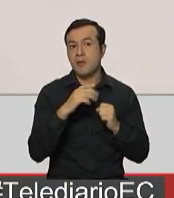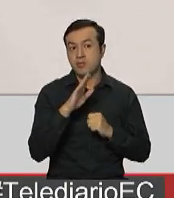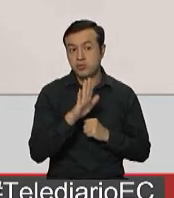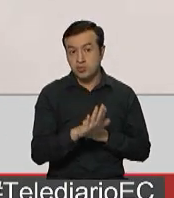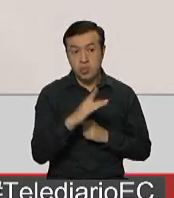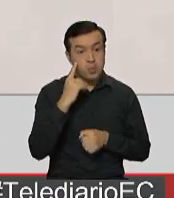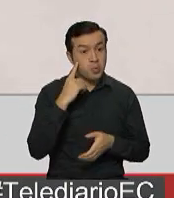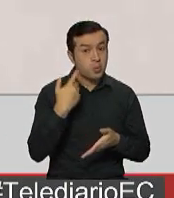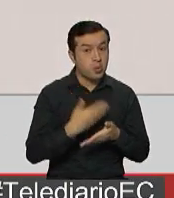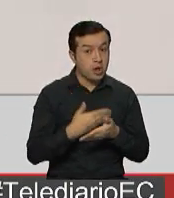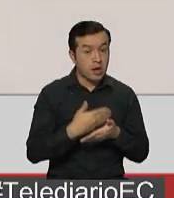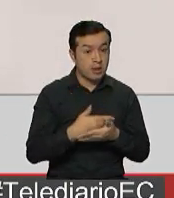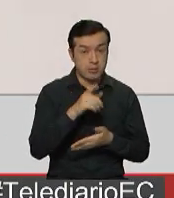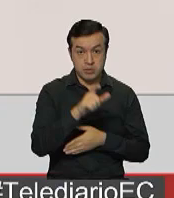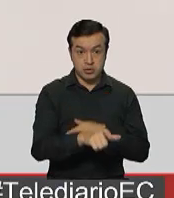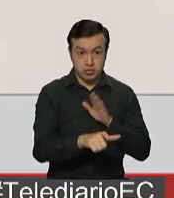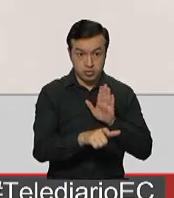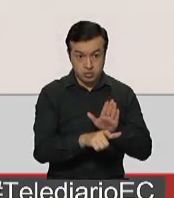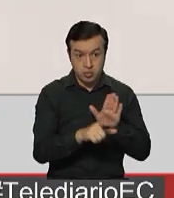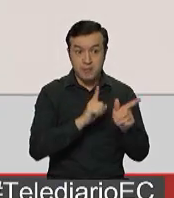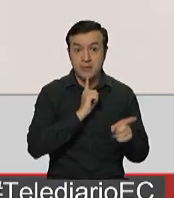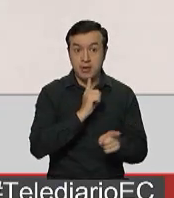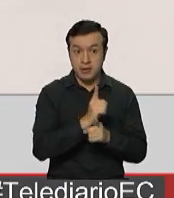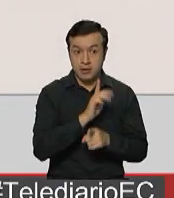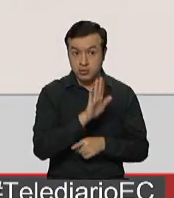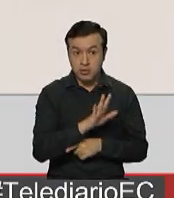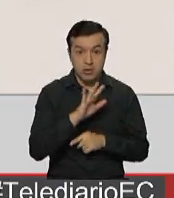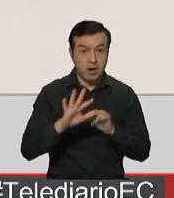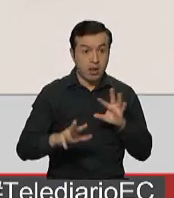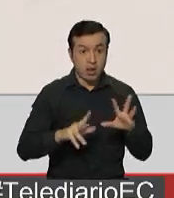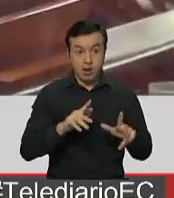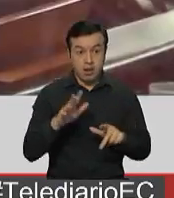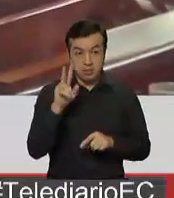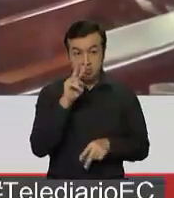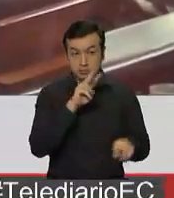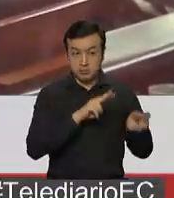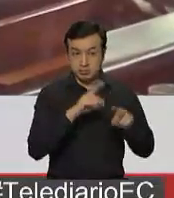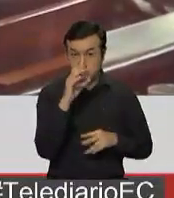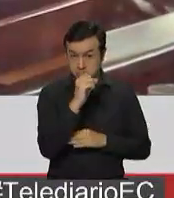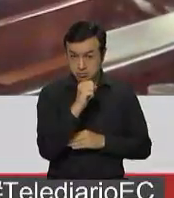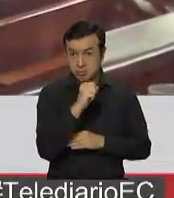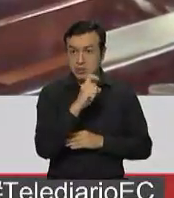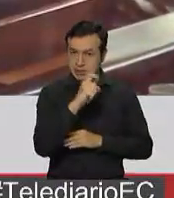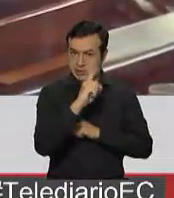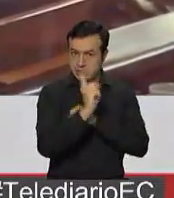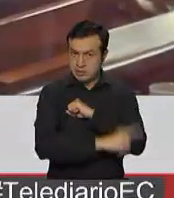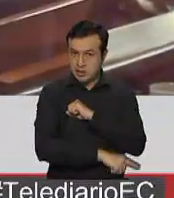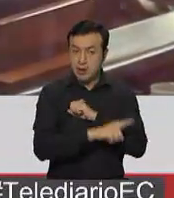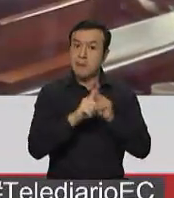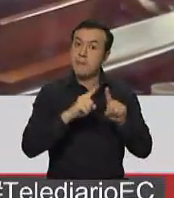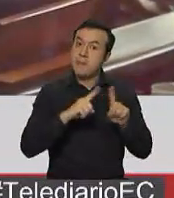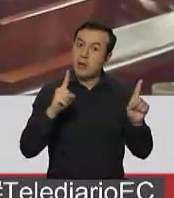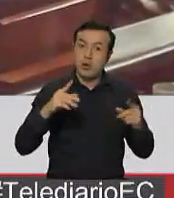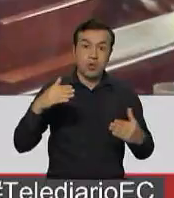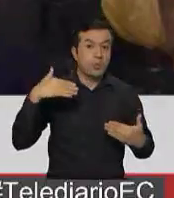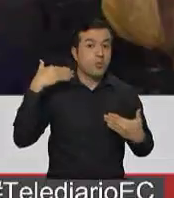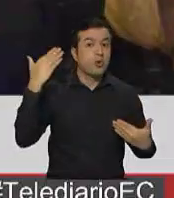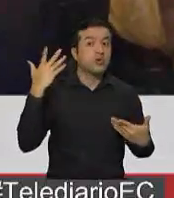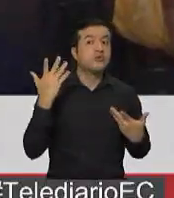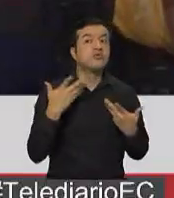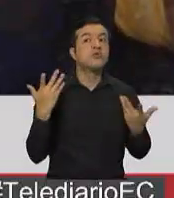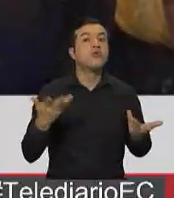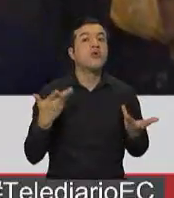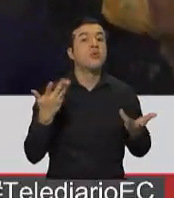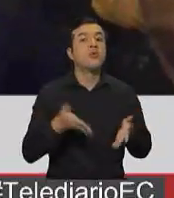se demuestre y se confirme de que ha existido actos de corrupción. Pero en lo que se refiere a lo político, esto puede proceder si existe